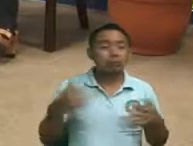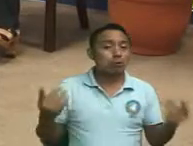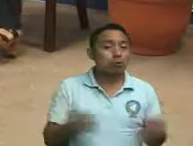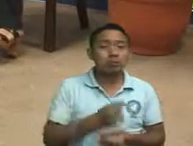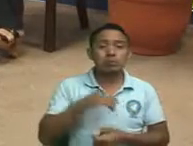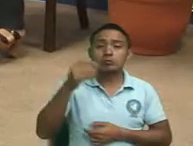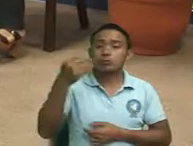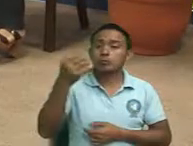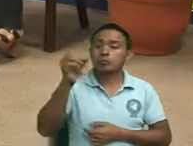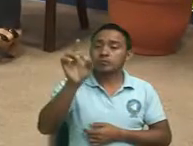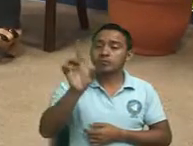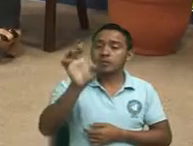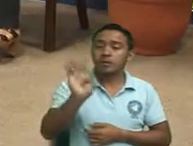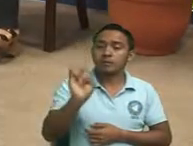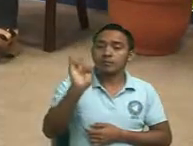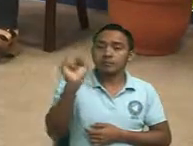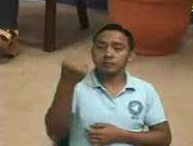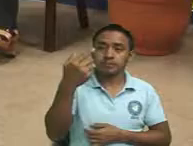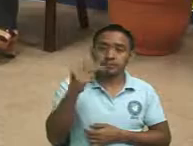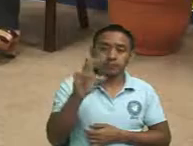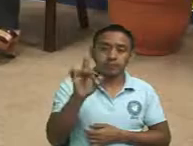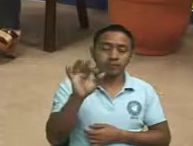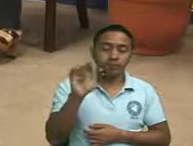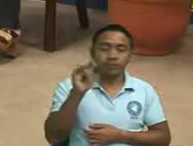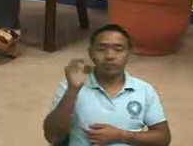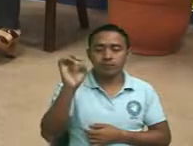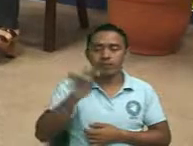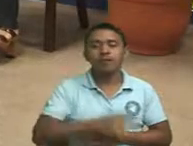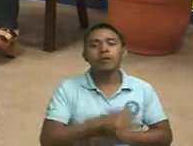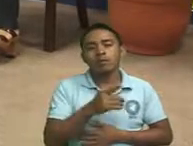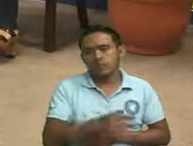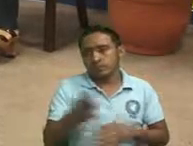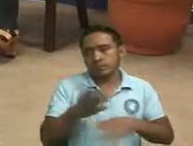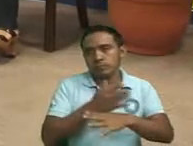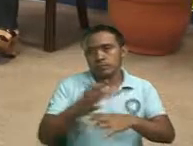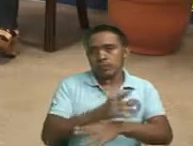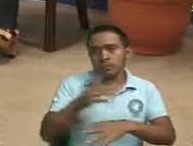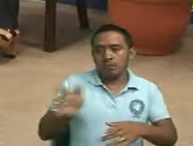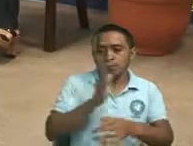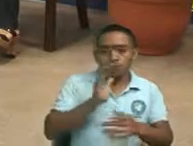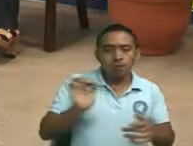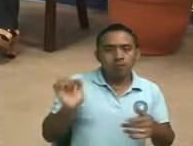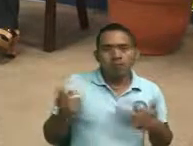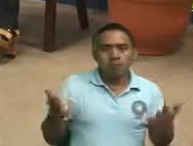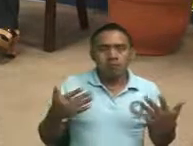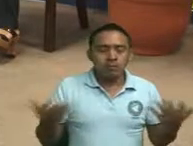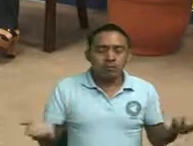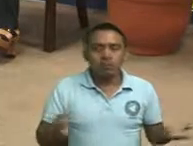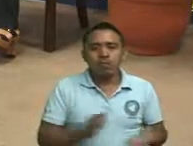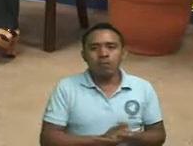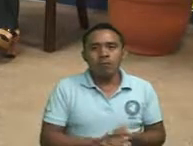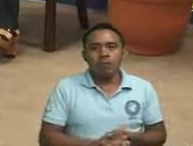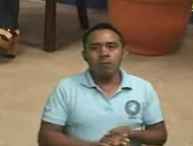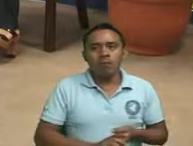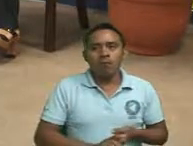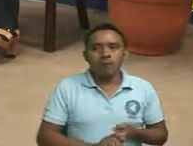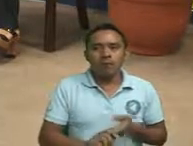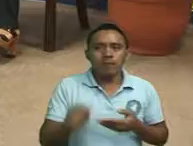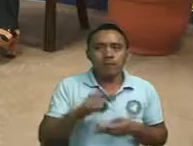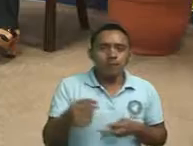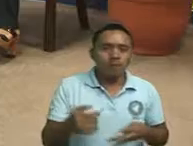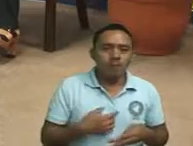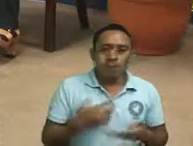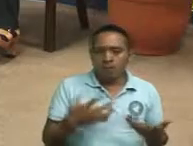lo mire flaquito, delgadito. Sí, se deshidrata más rápido un niño obeso que un niño que no esté en obeso. Pues, que no esté en estado